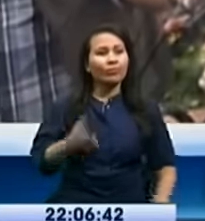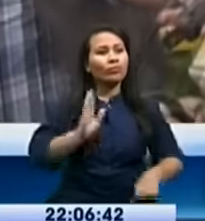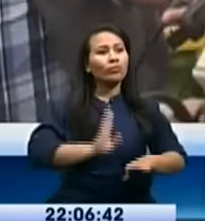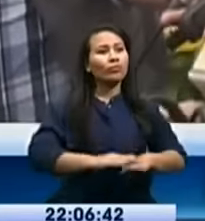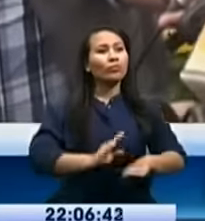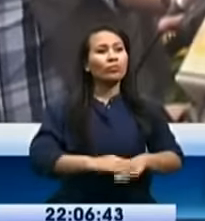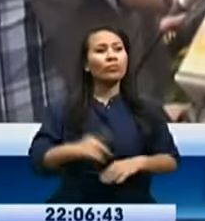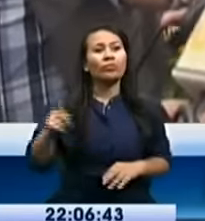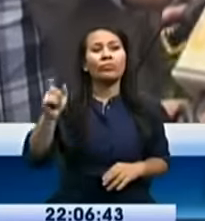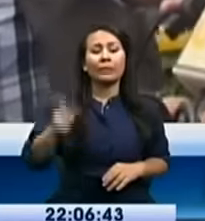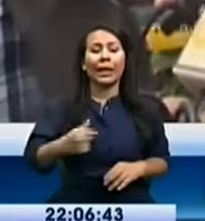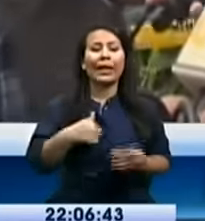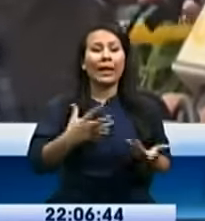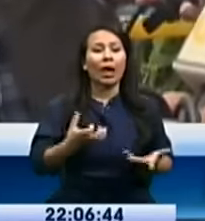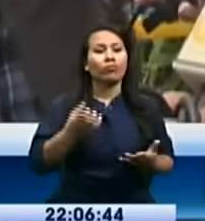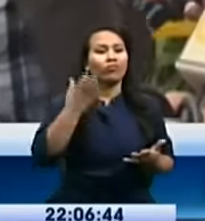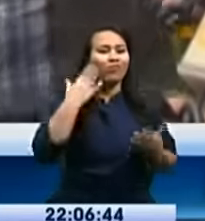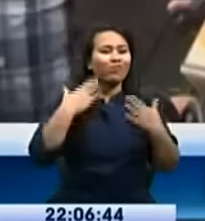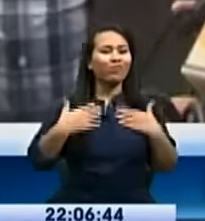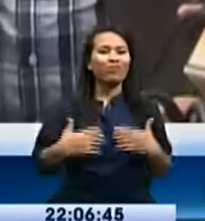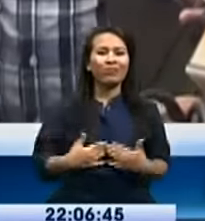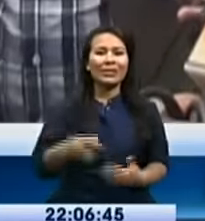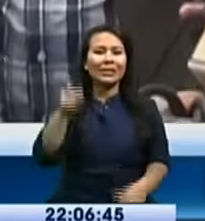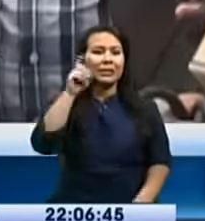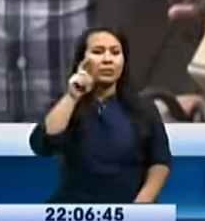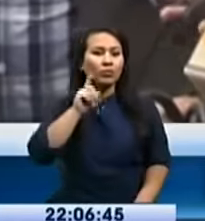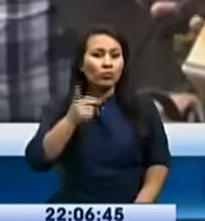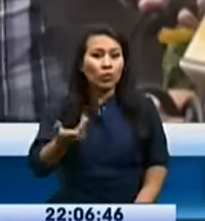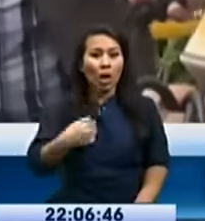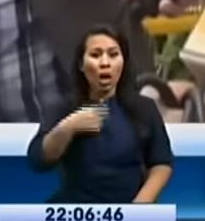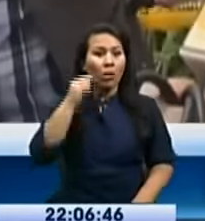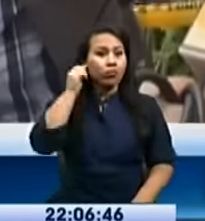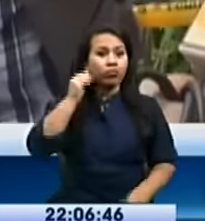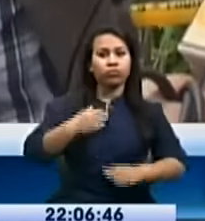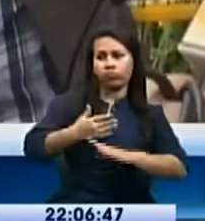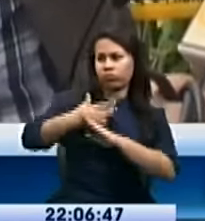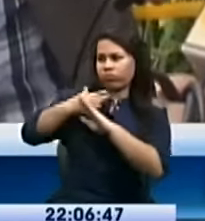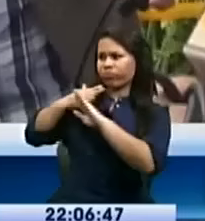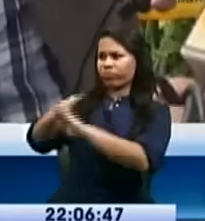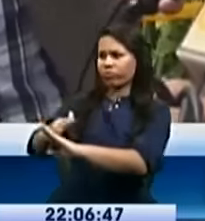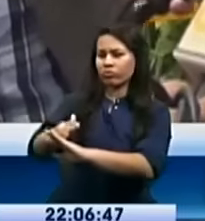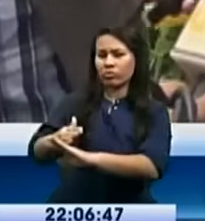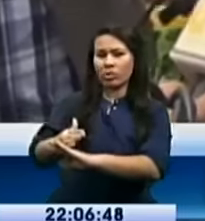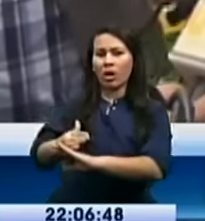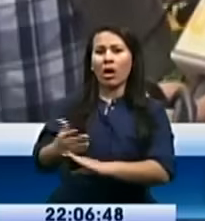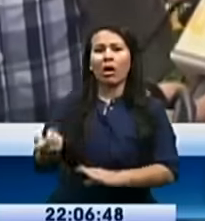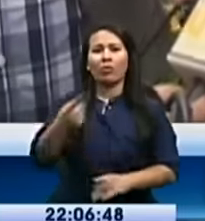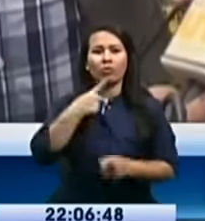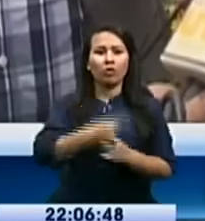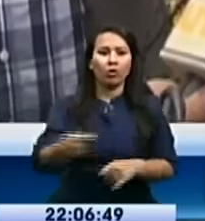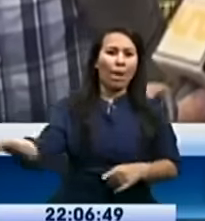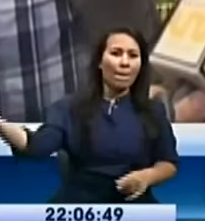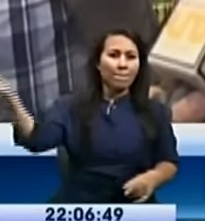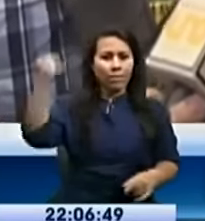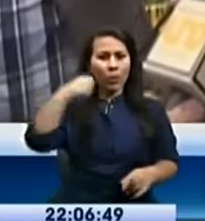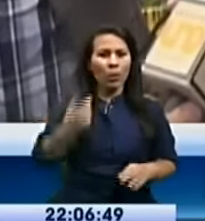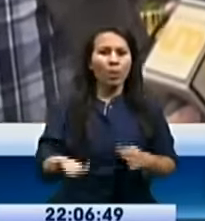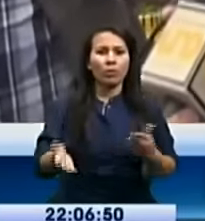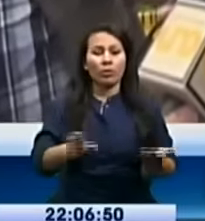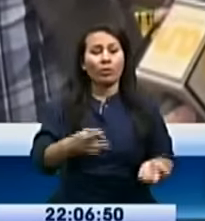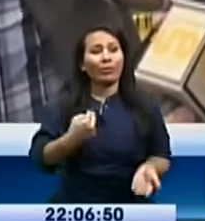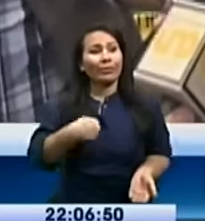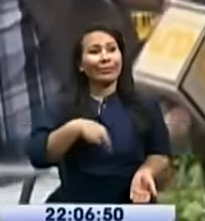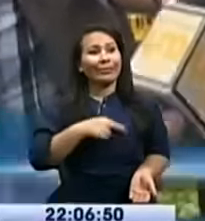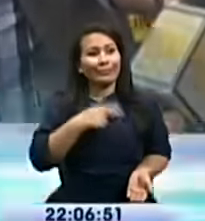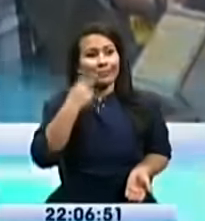y intentaron abusar de ellas sexualmente. Ellas reaccionaron y estos individuos las mataron. Obviamente, desde nuestra